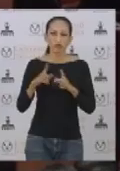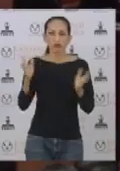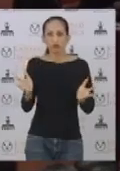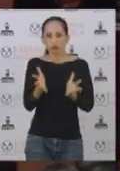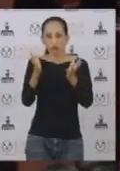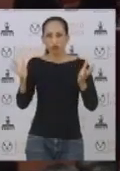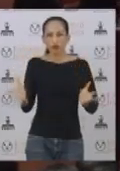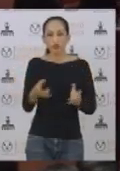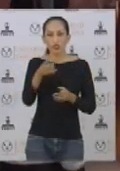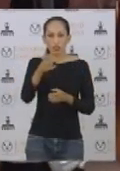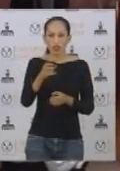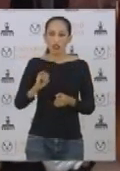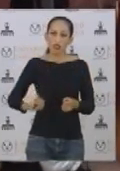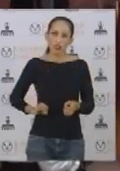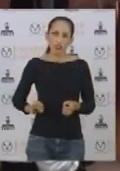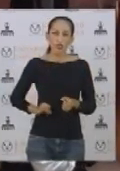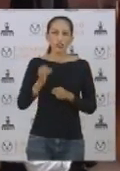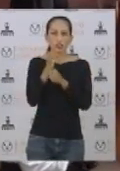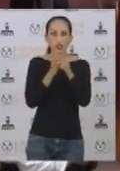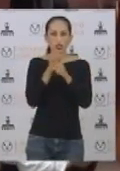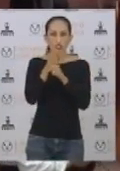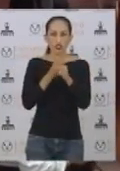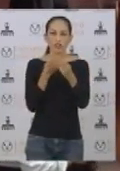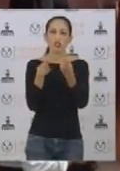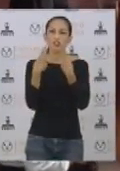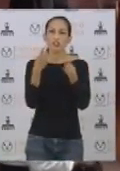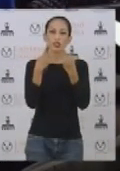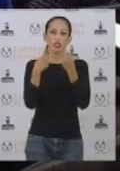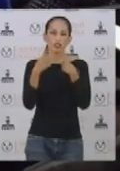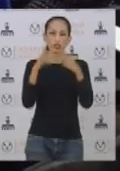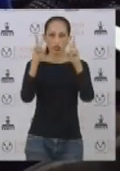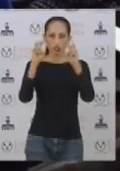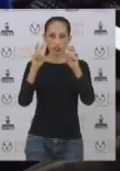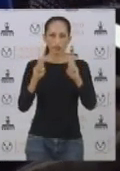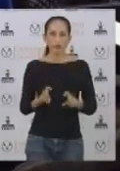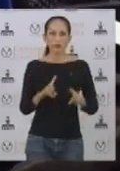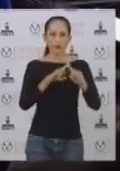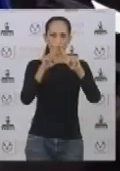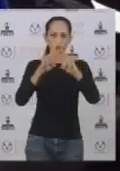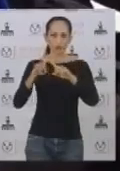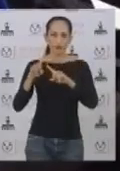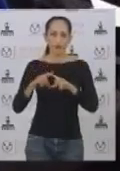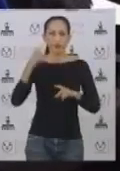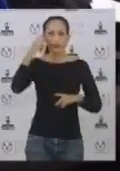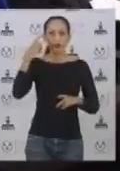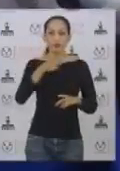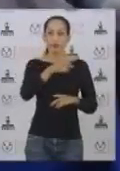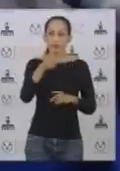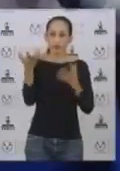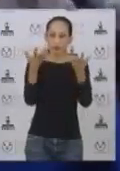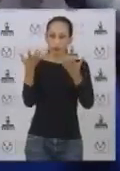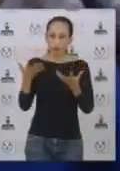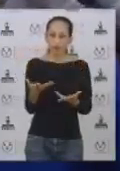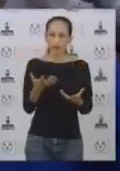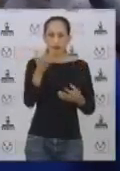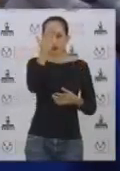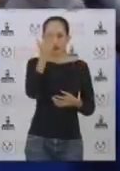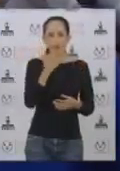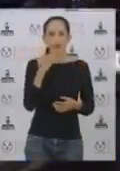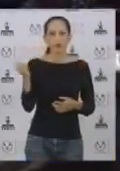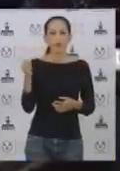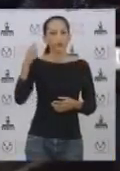interesen, investiguen y dialoguen en torno a temas distintos y facilitar el desarrollo de estas actividades y